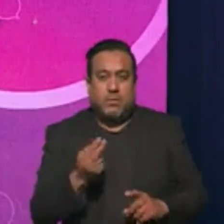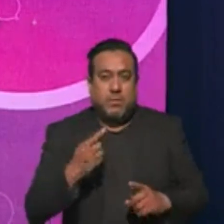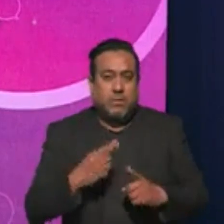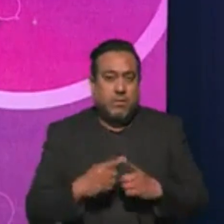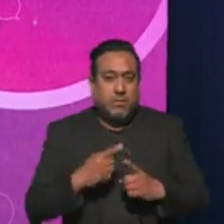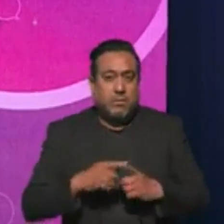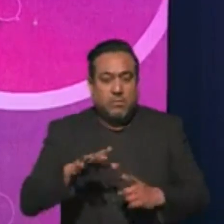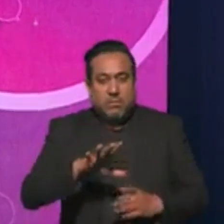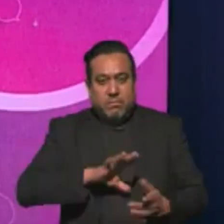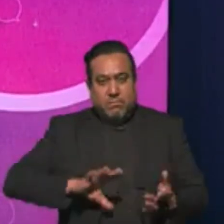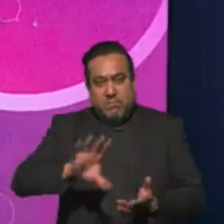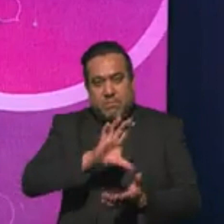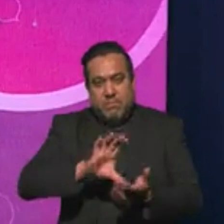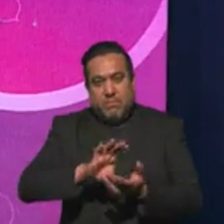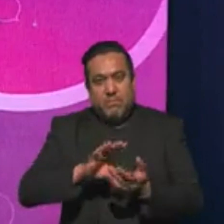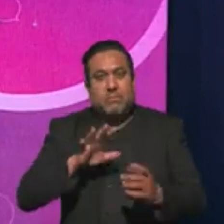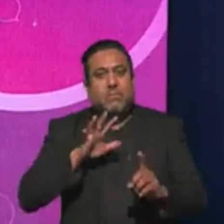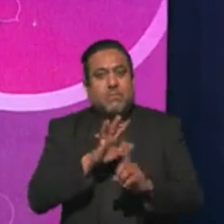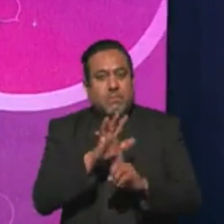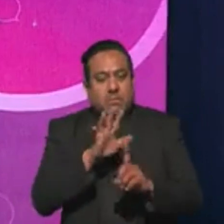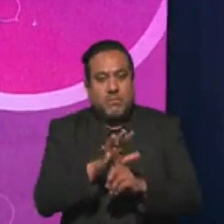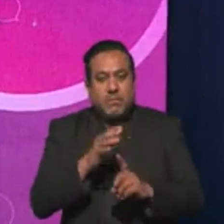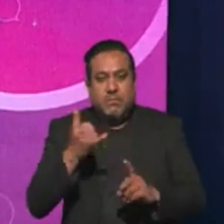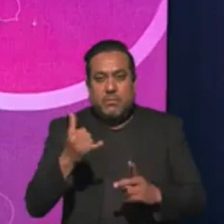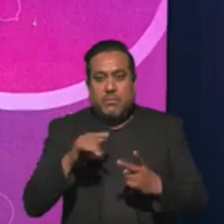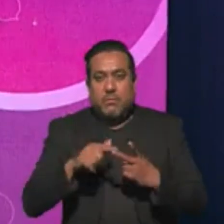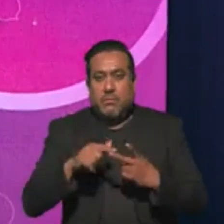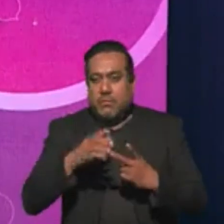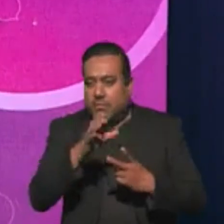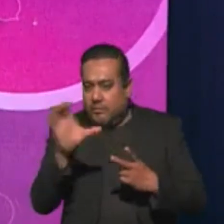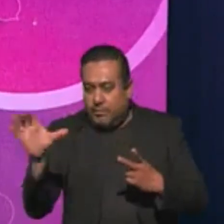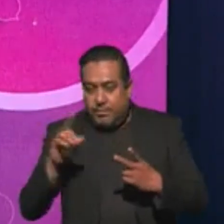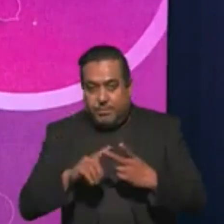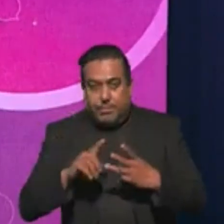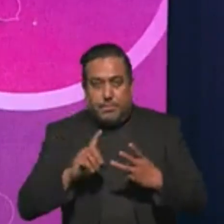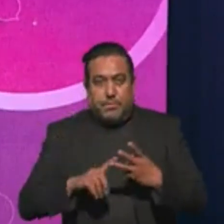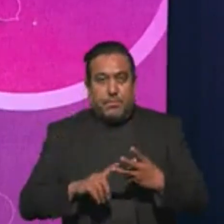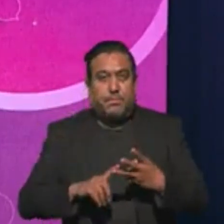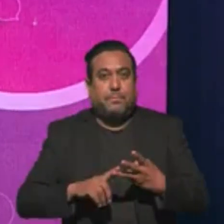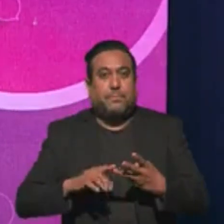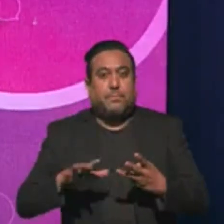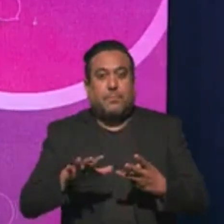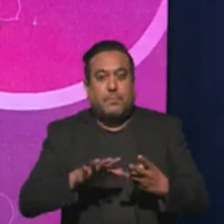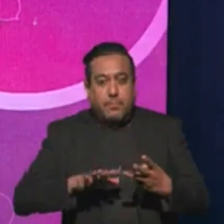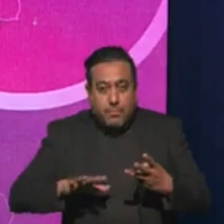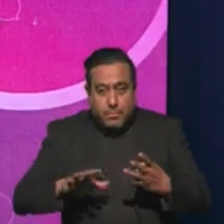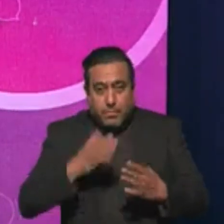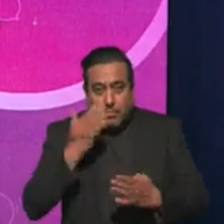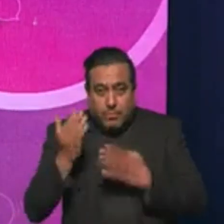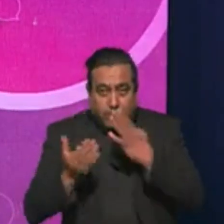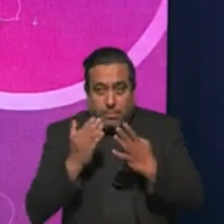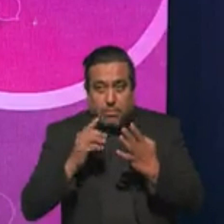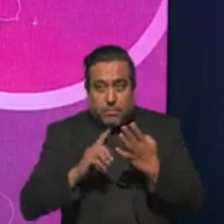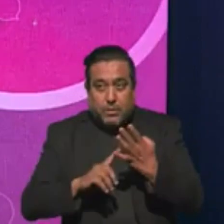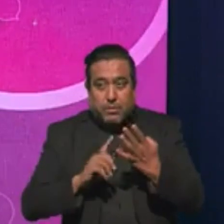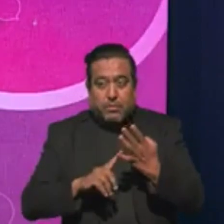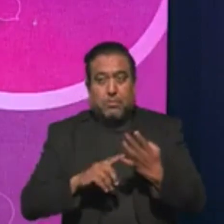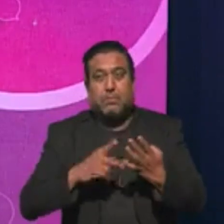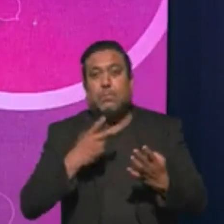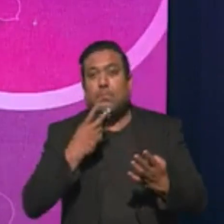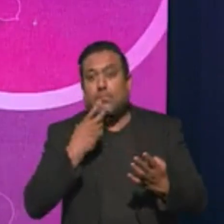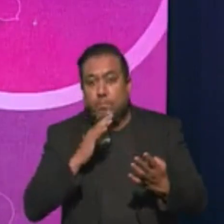en las colonias populares en las comunidades rurales en los barrios los estudiantes las amas de